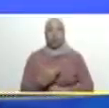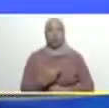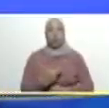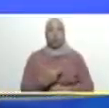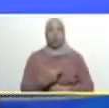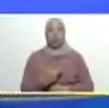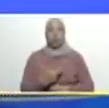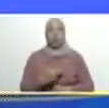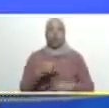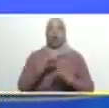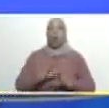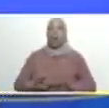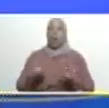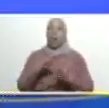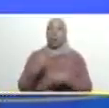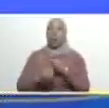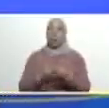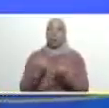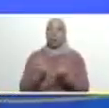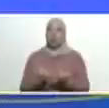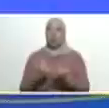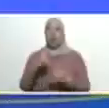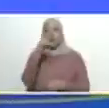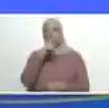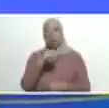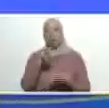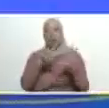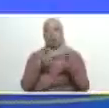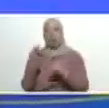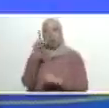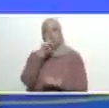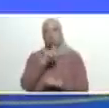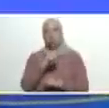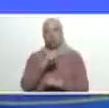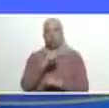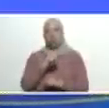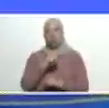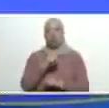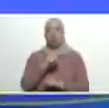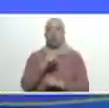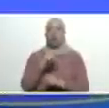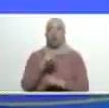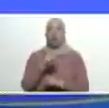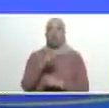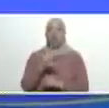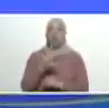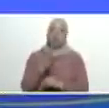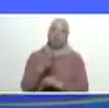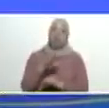más quería que lo hiciéramos en los 70, en diciembre de 72.